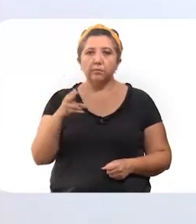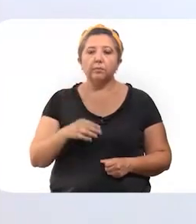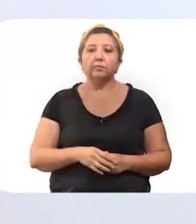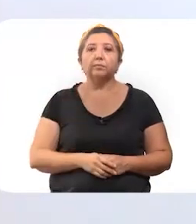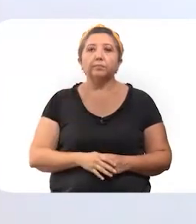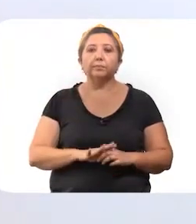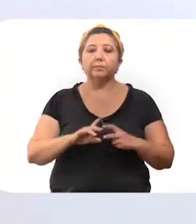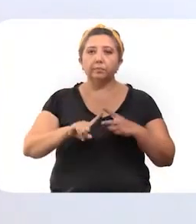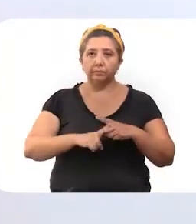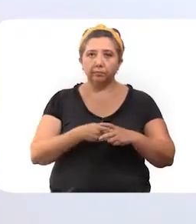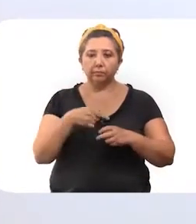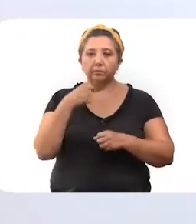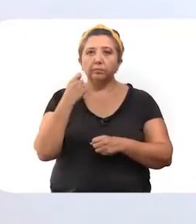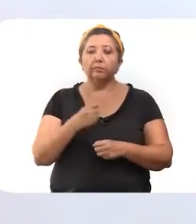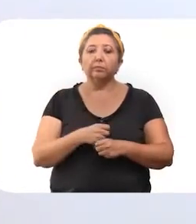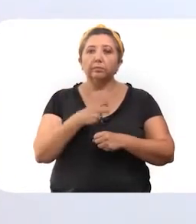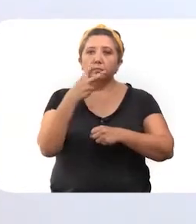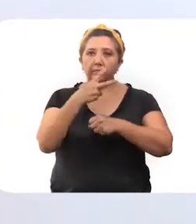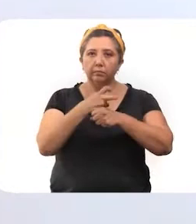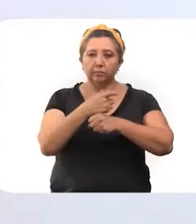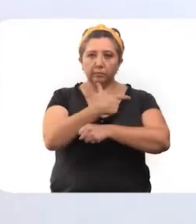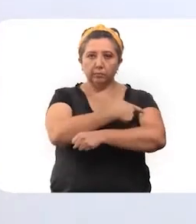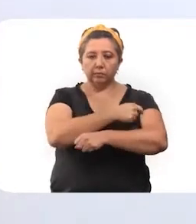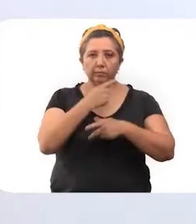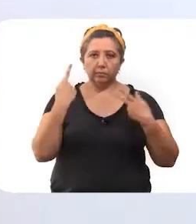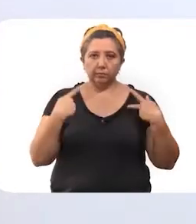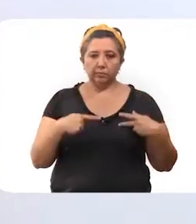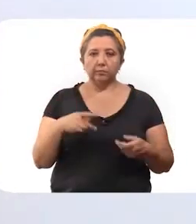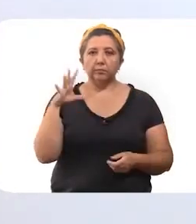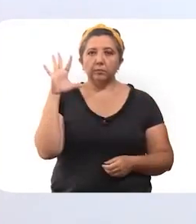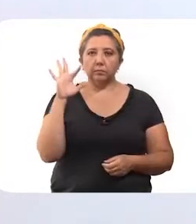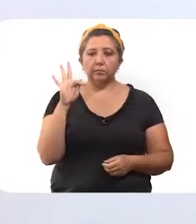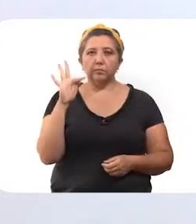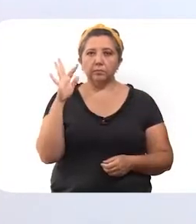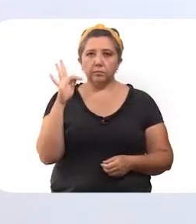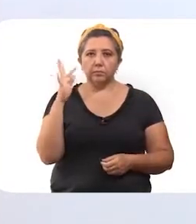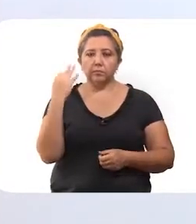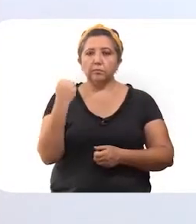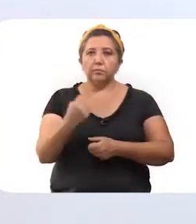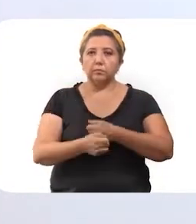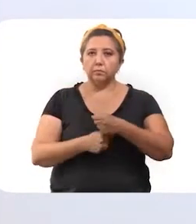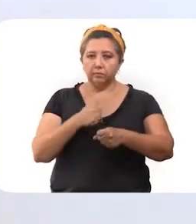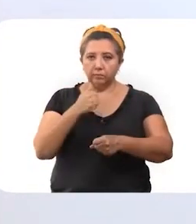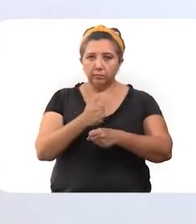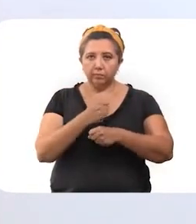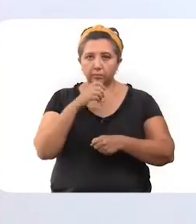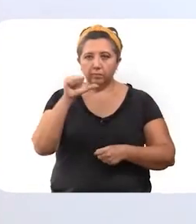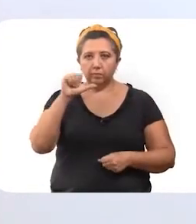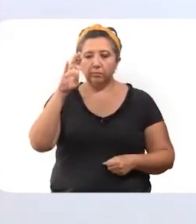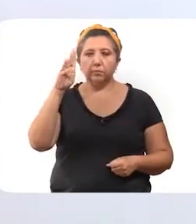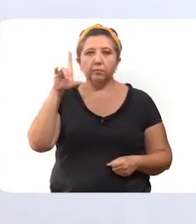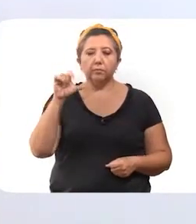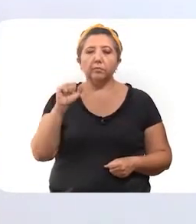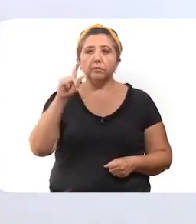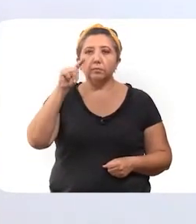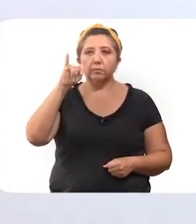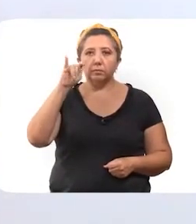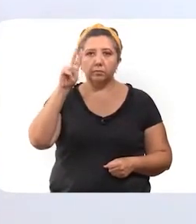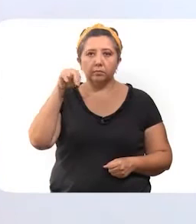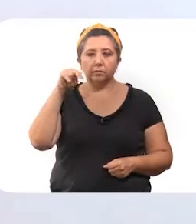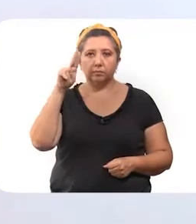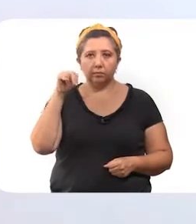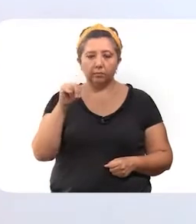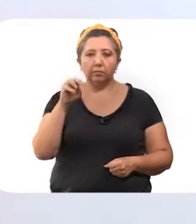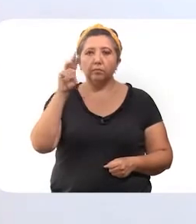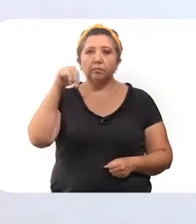También comenzó la aplicación de la segunda dosis de vacunas para personas de 40 a 49 años en Abalá, Tinum,